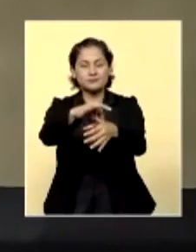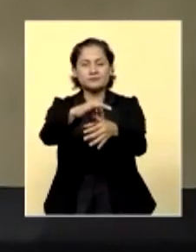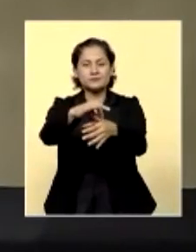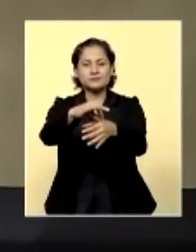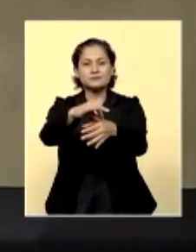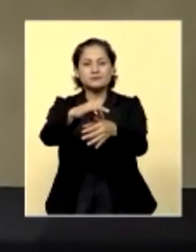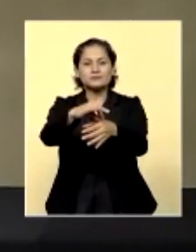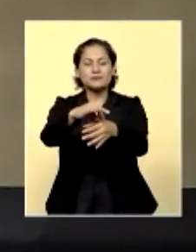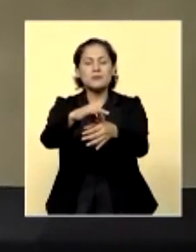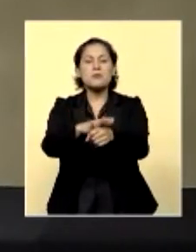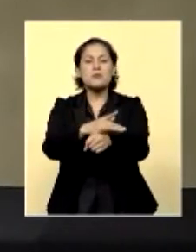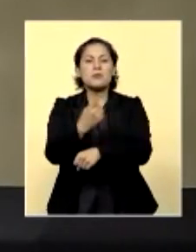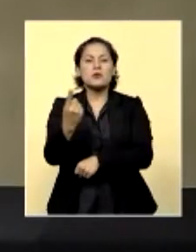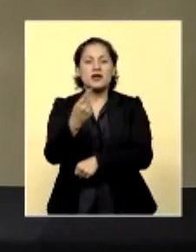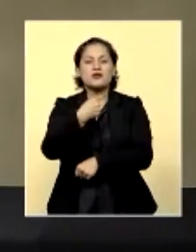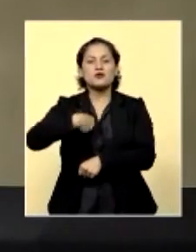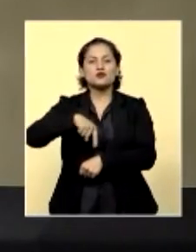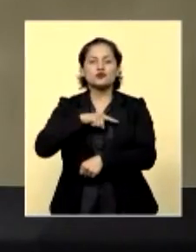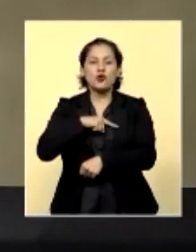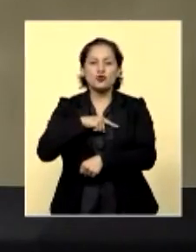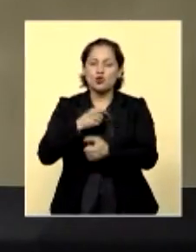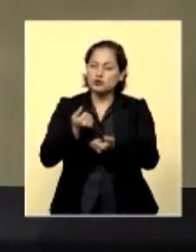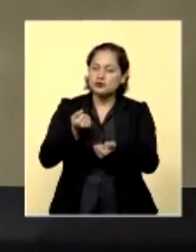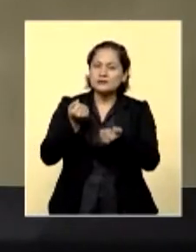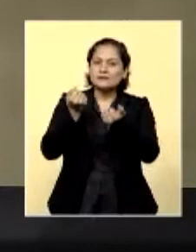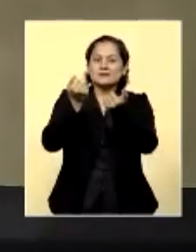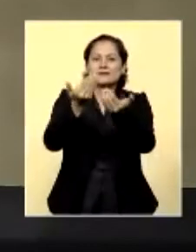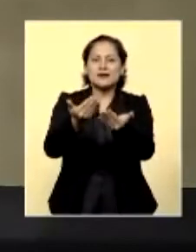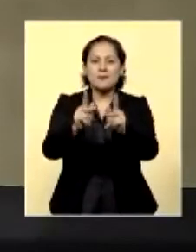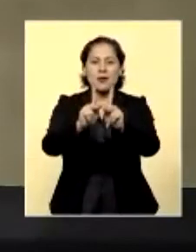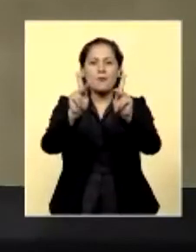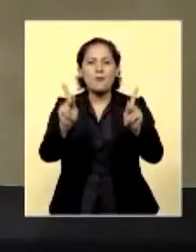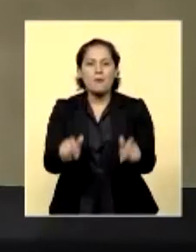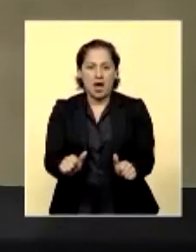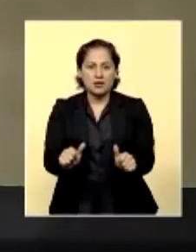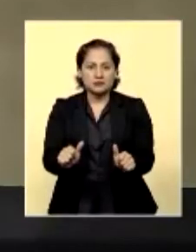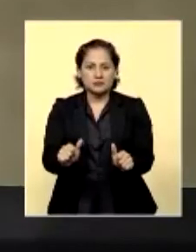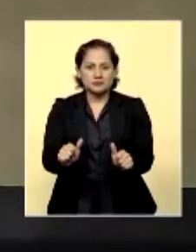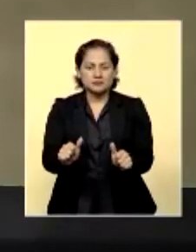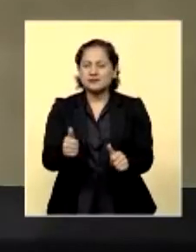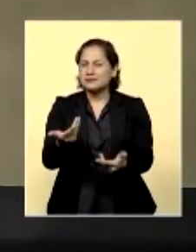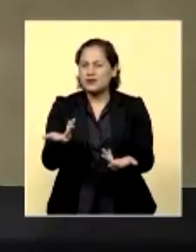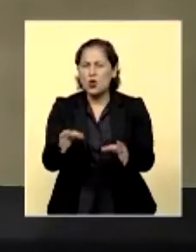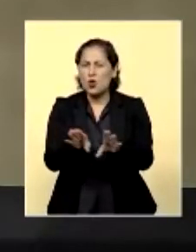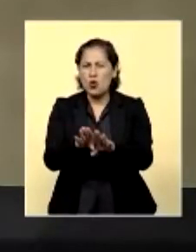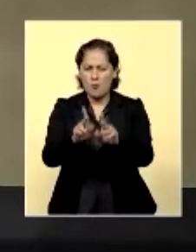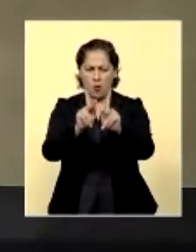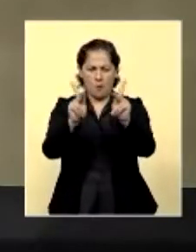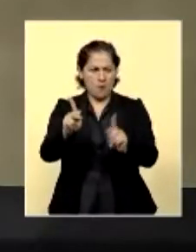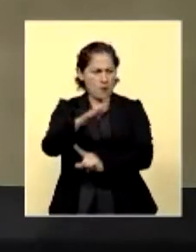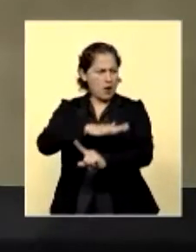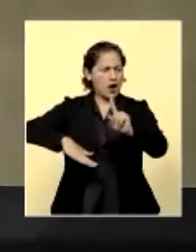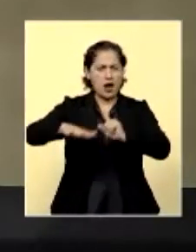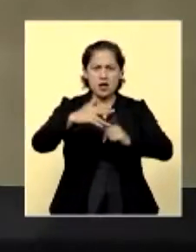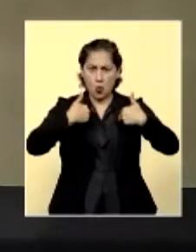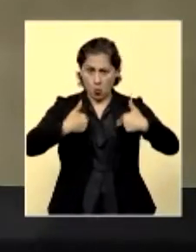a paz. Que llevamos la paz. Y no la paz entre los seres humanos. Y no la paz apenas, entre seres humanos nada más, sino la